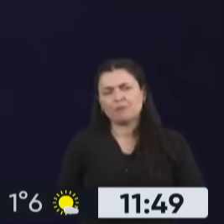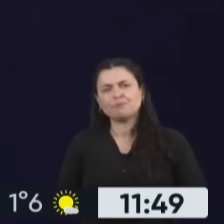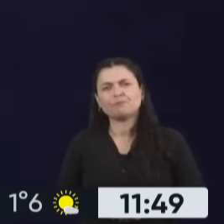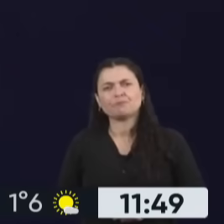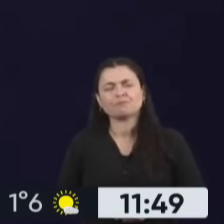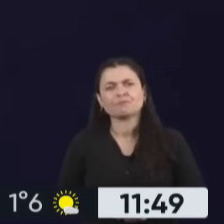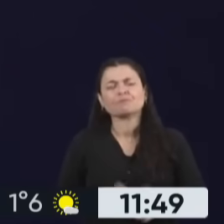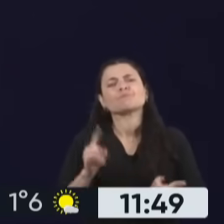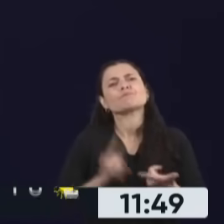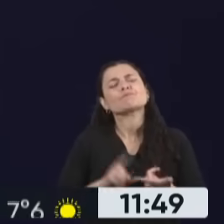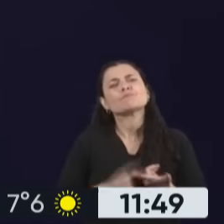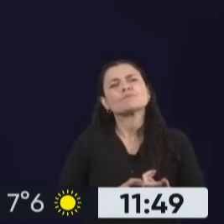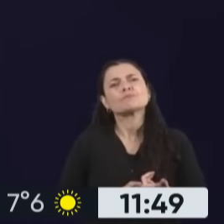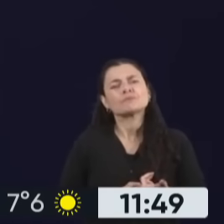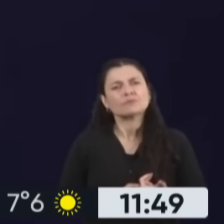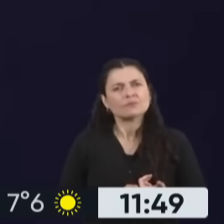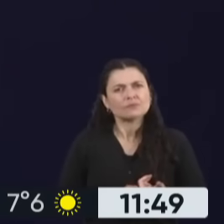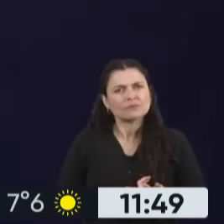intermediarios.